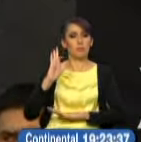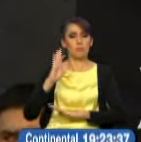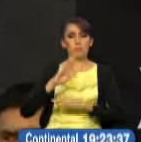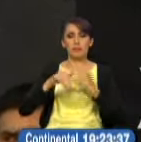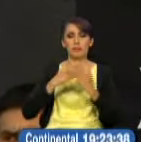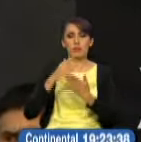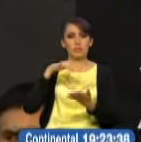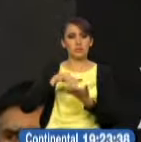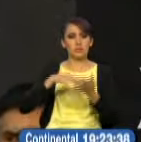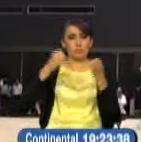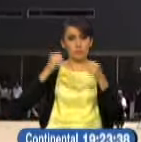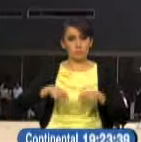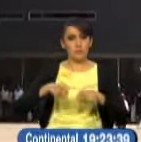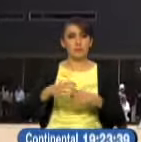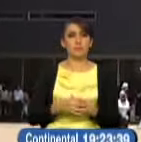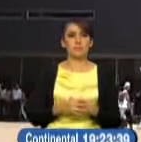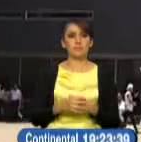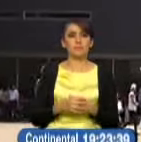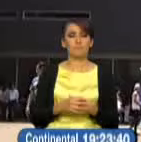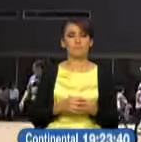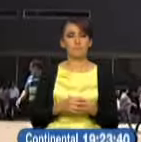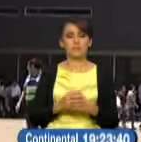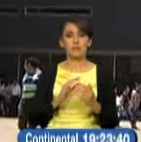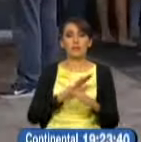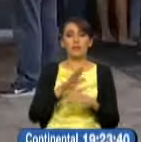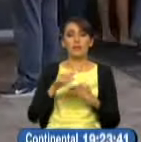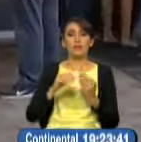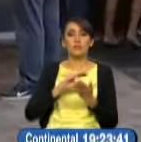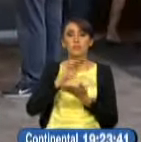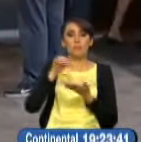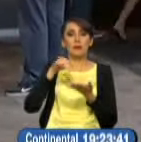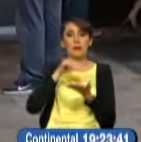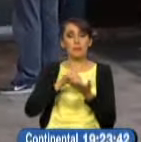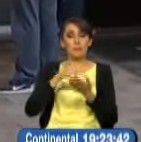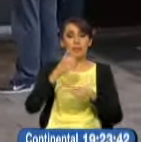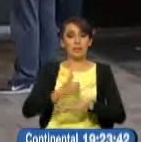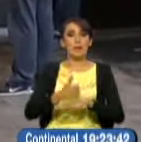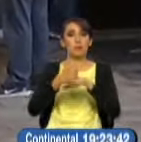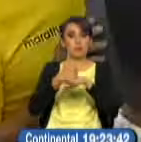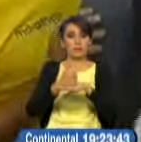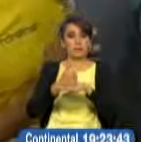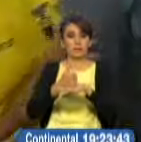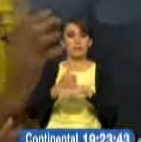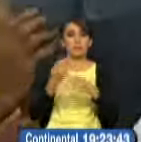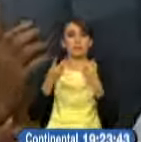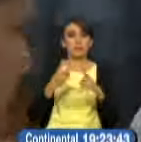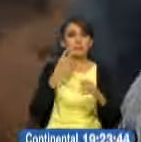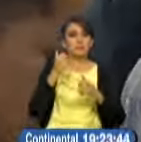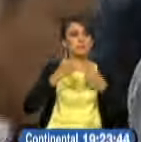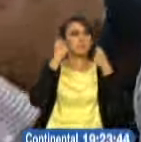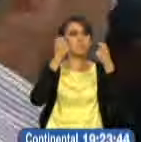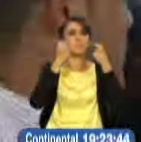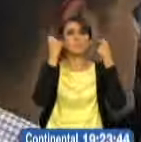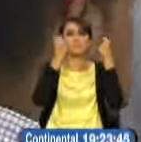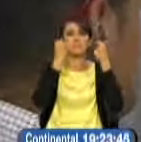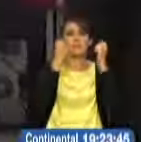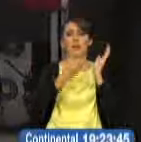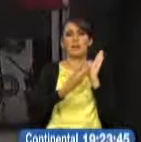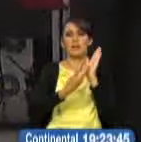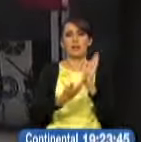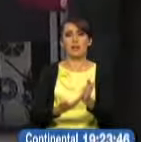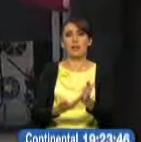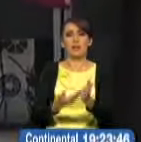méritos. En la capital de los manabitas, en cambio, autoridades y habitantes celebraron la entrega y funcionamiento del Centro